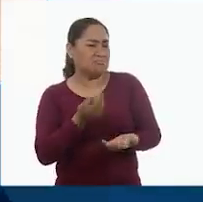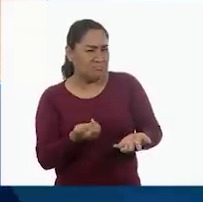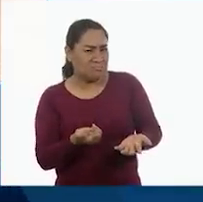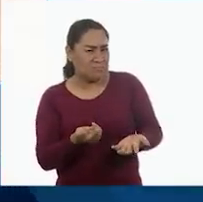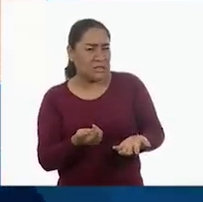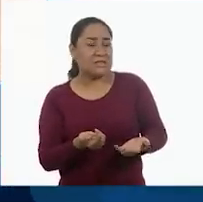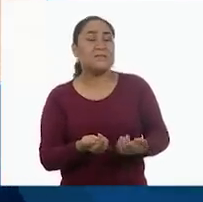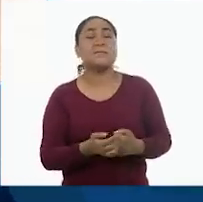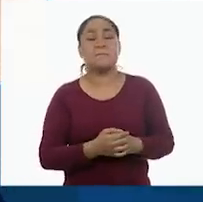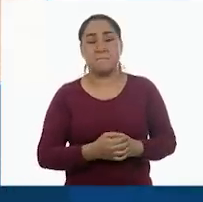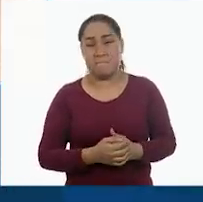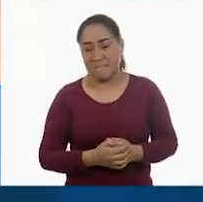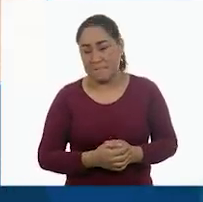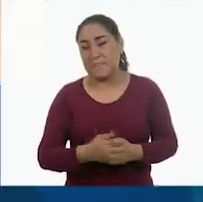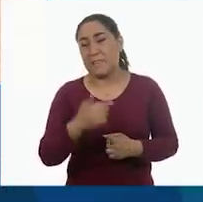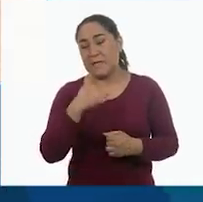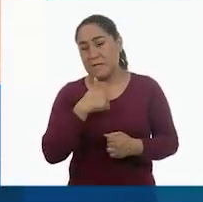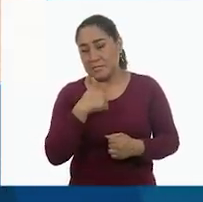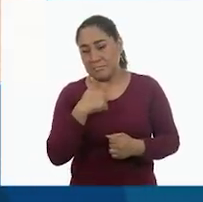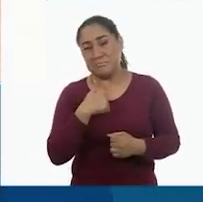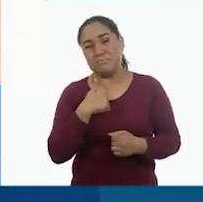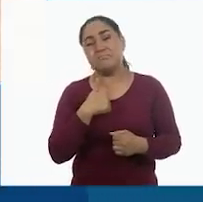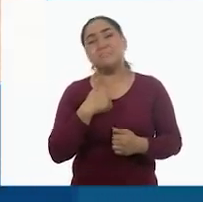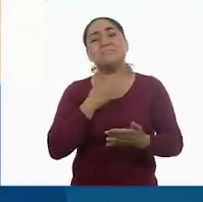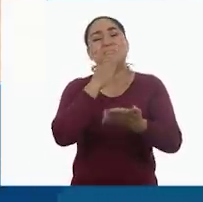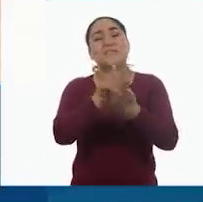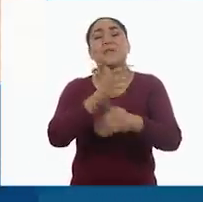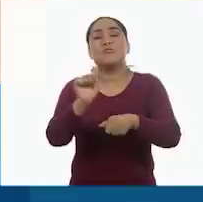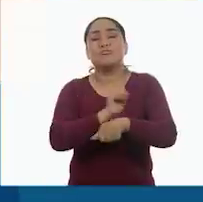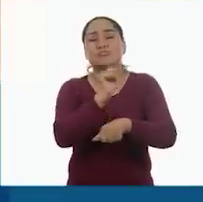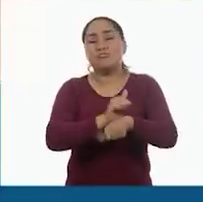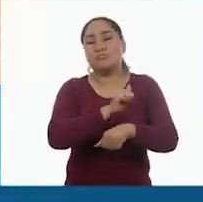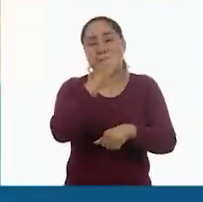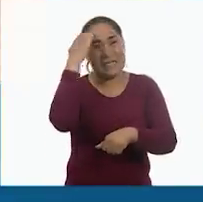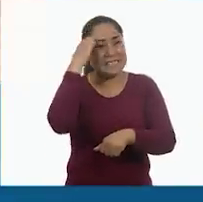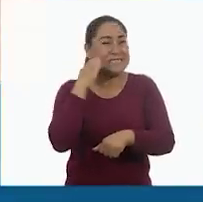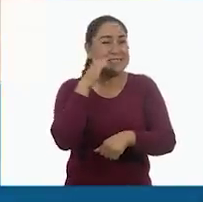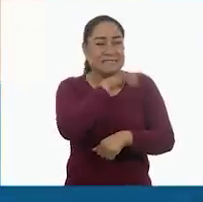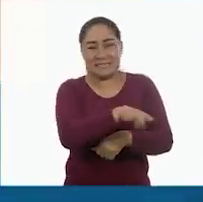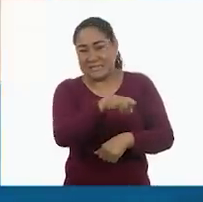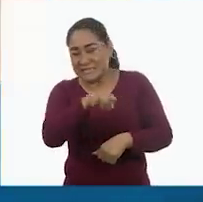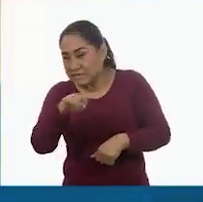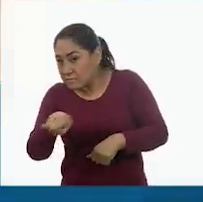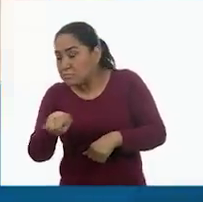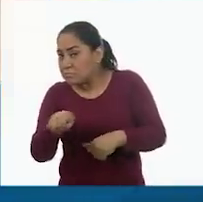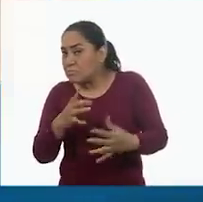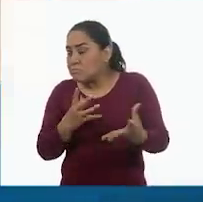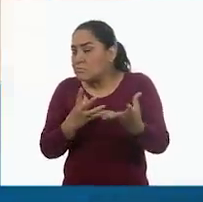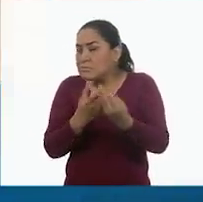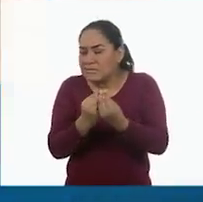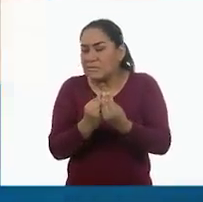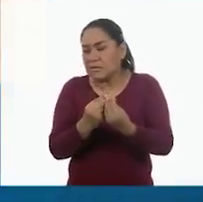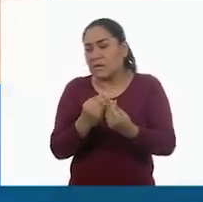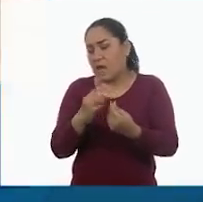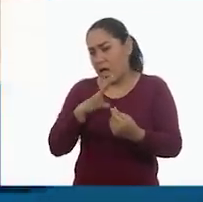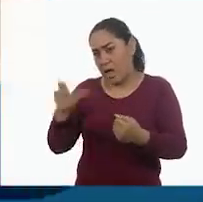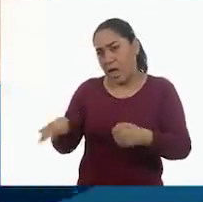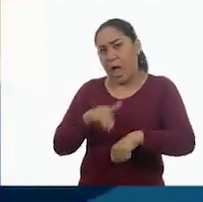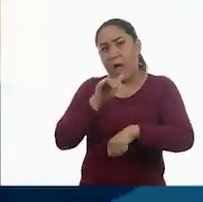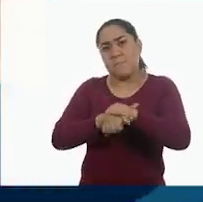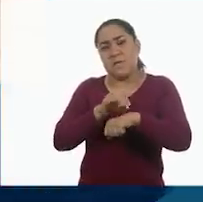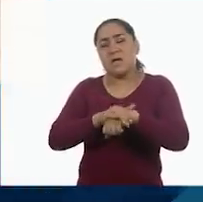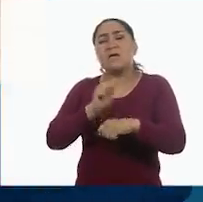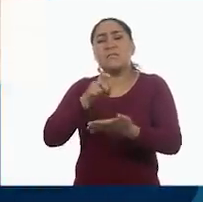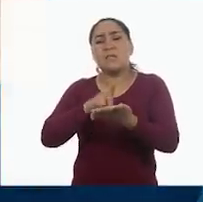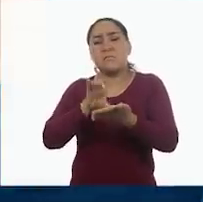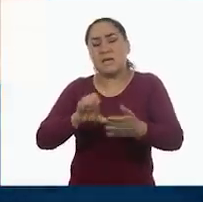Un día que estábamos en el estacionamiento con mi familia, traíamos a un amigo discapacitado con silla de